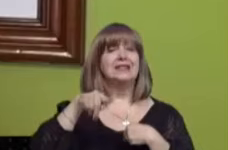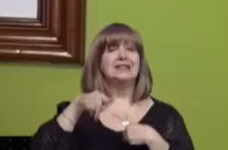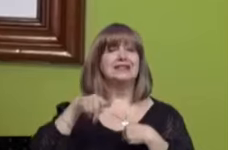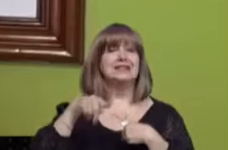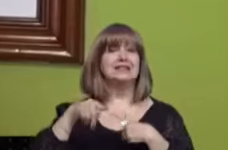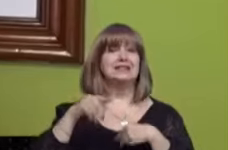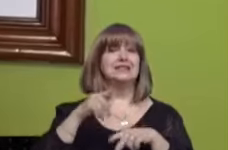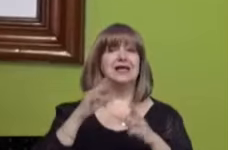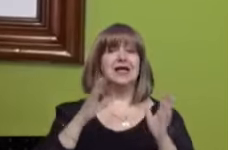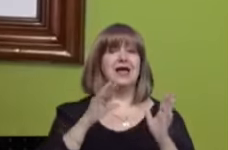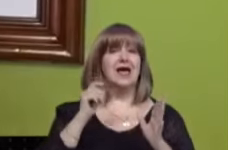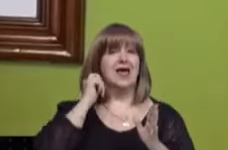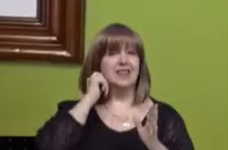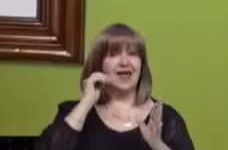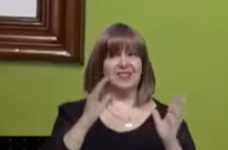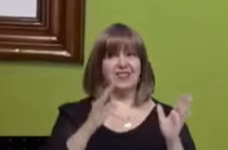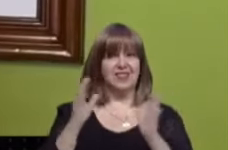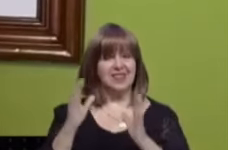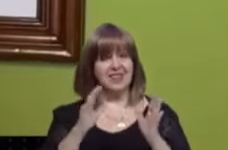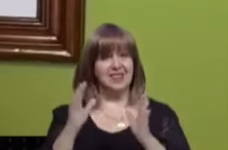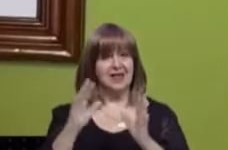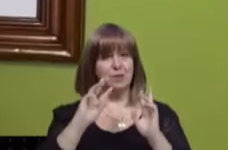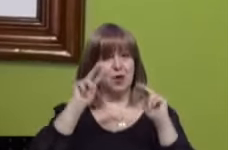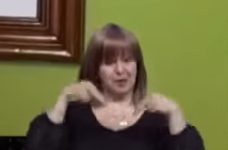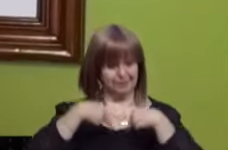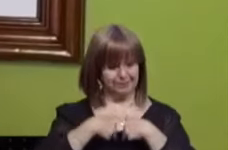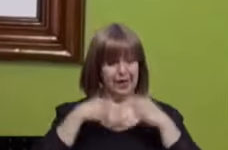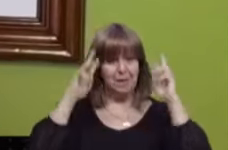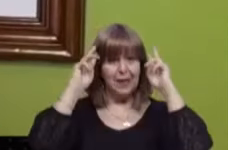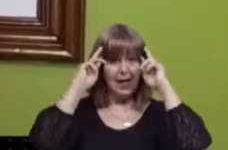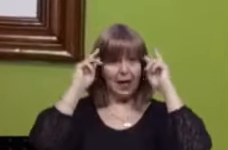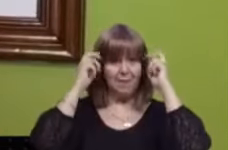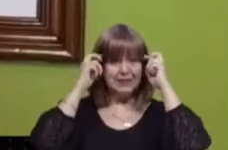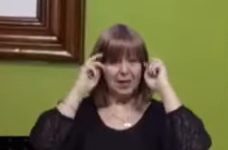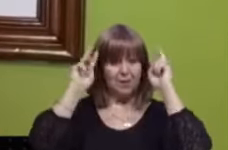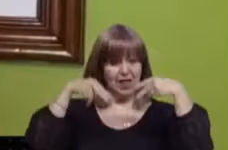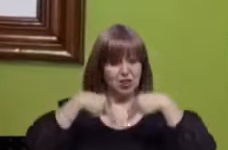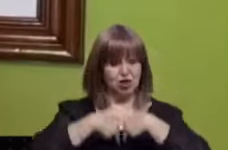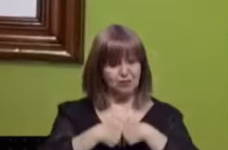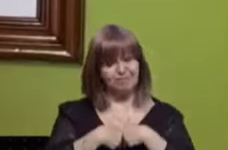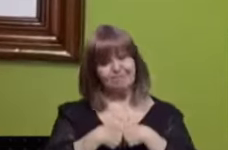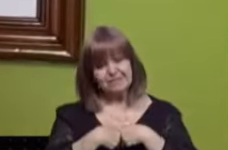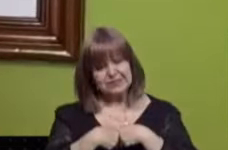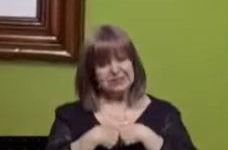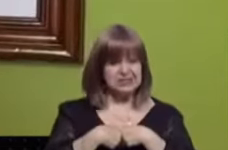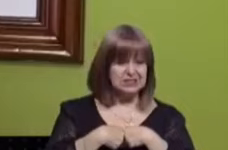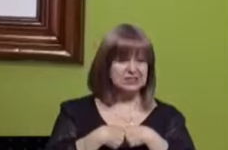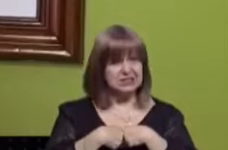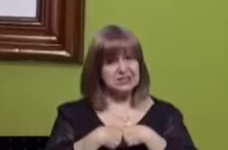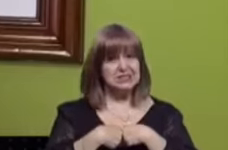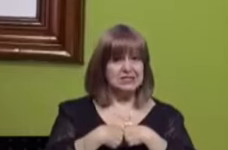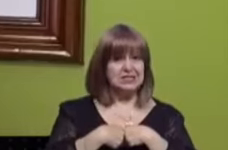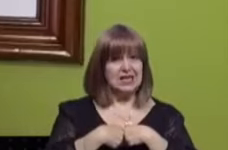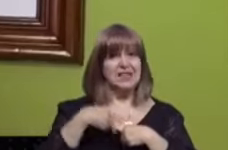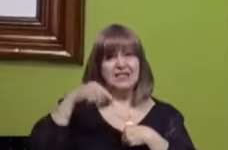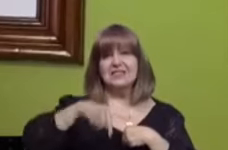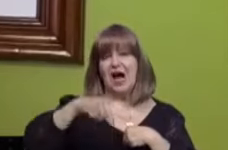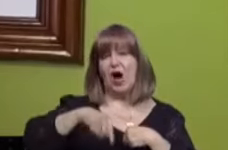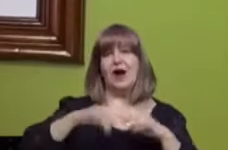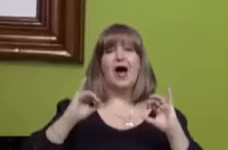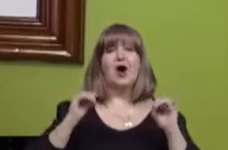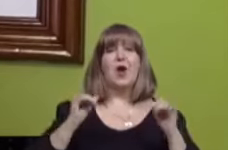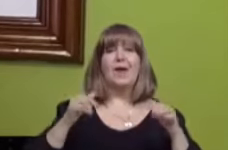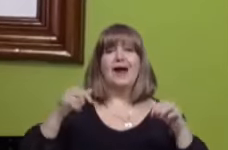generacional que abarca a esta pregunta por la maternidad y la paternidad y también a muchas otras cosas. Los chicos, las generaciones de